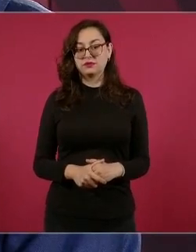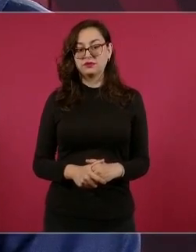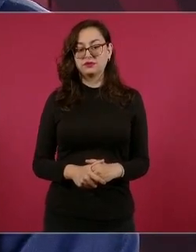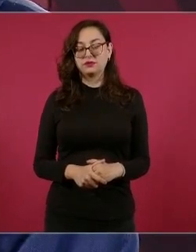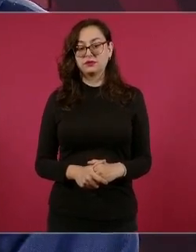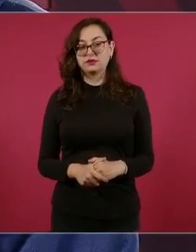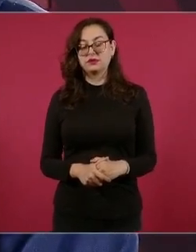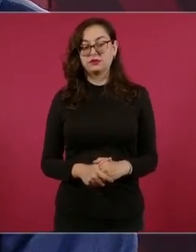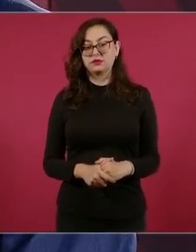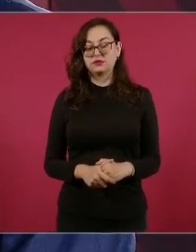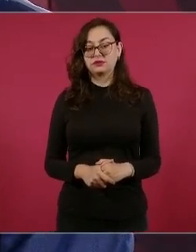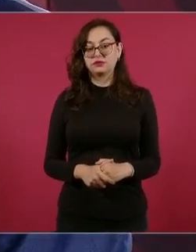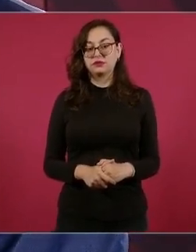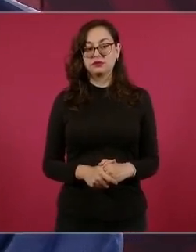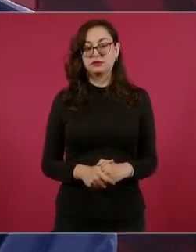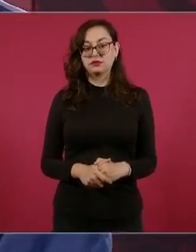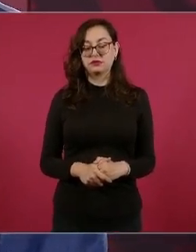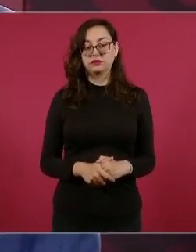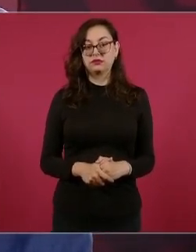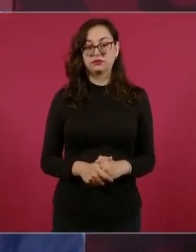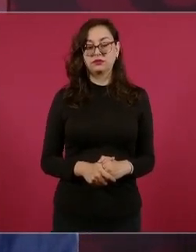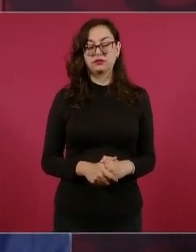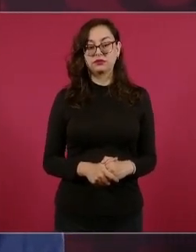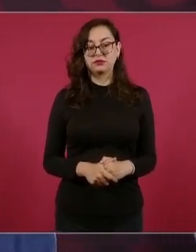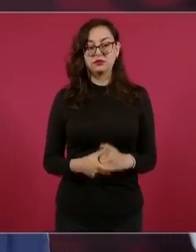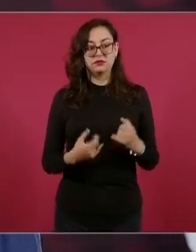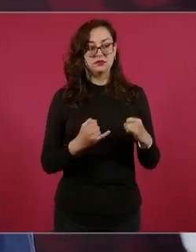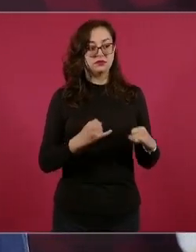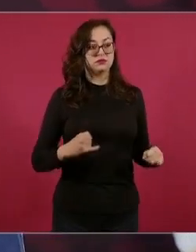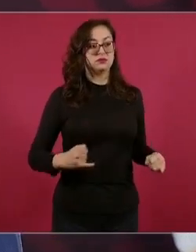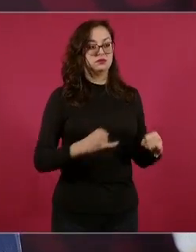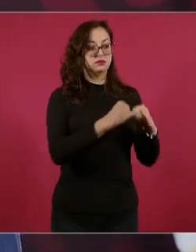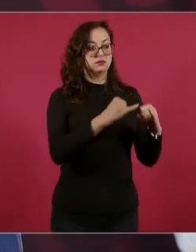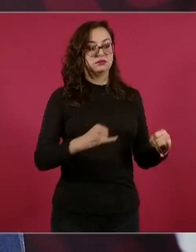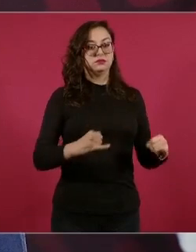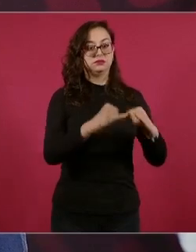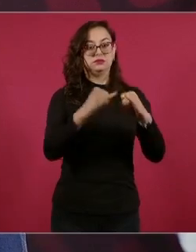todas las instituciones estaban